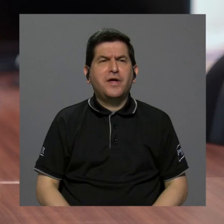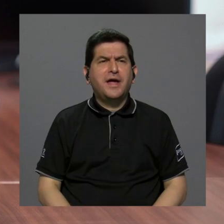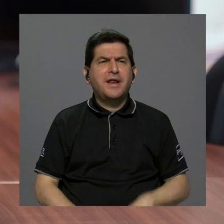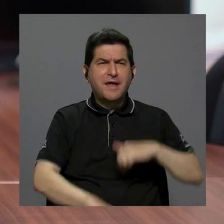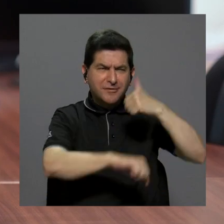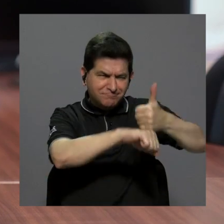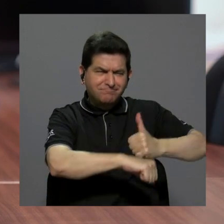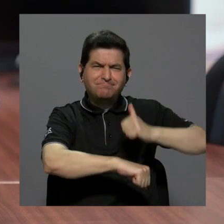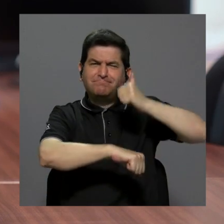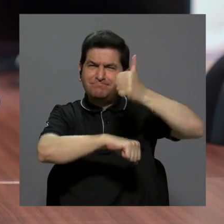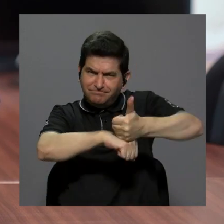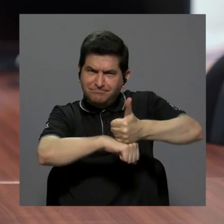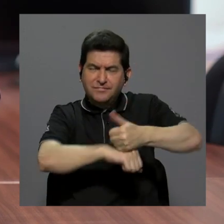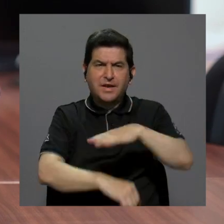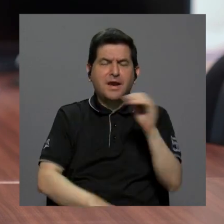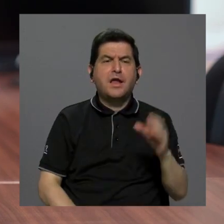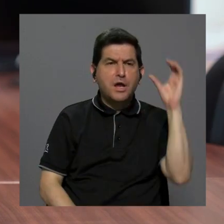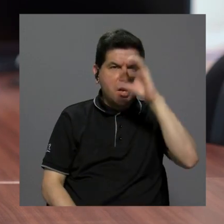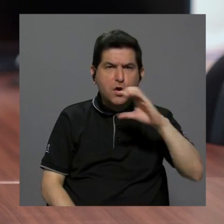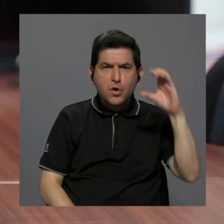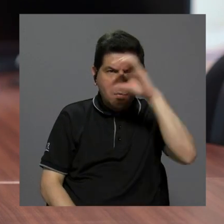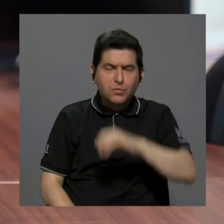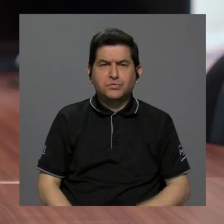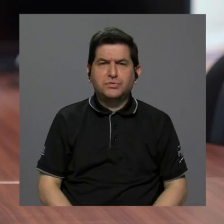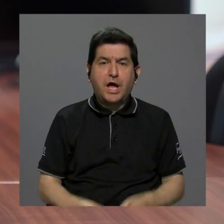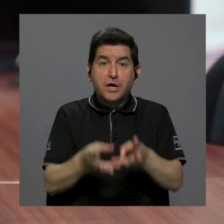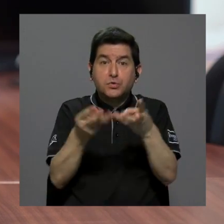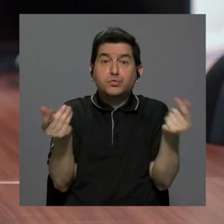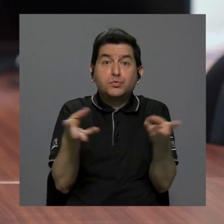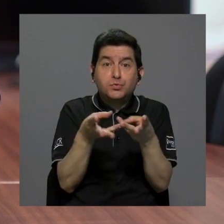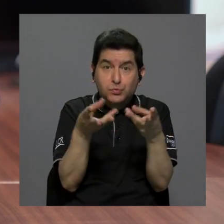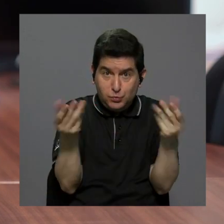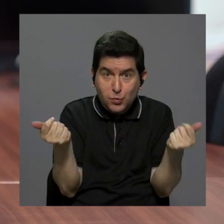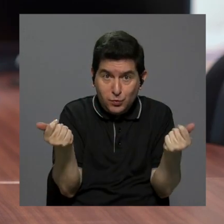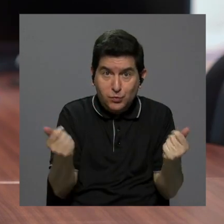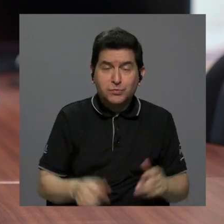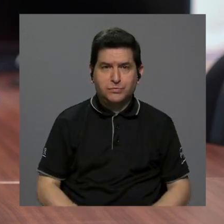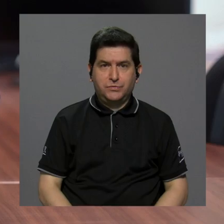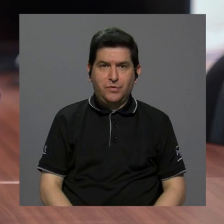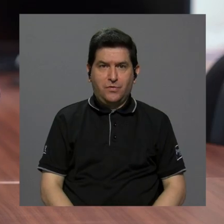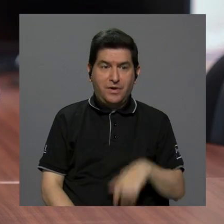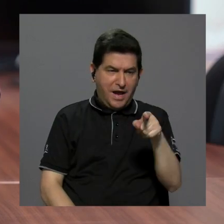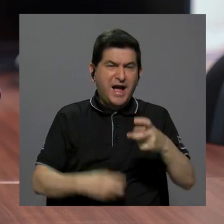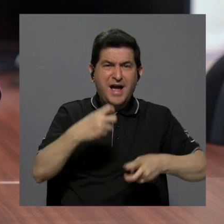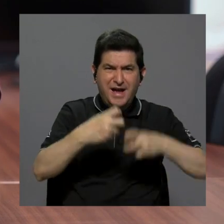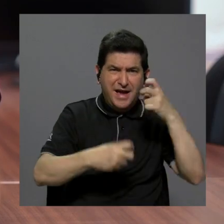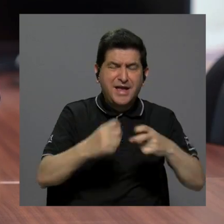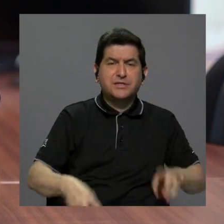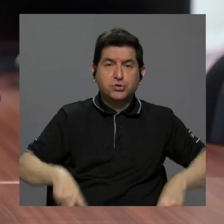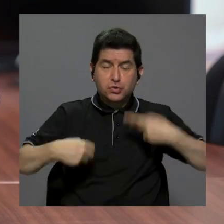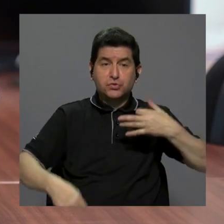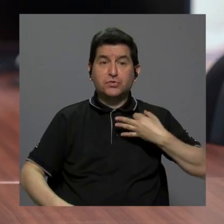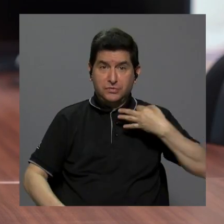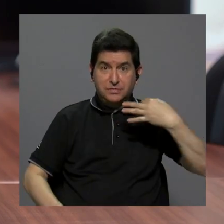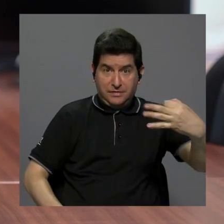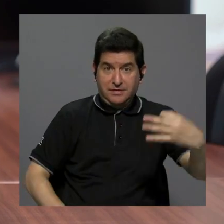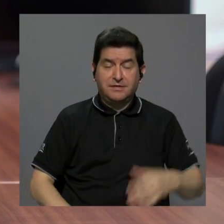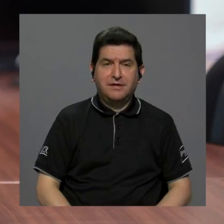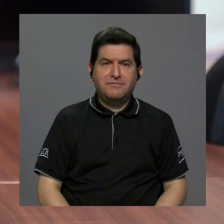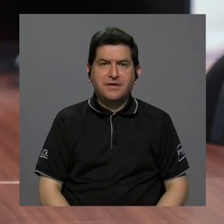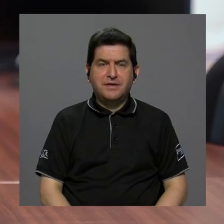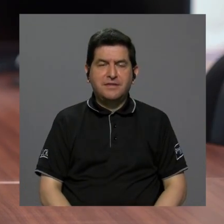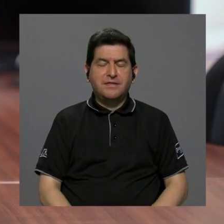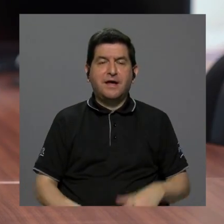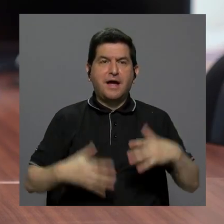forma determinar y buscarle soluciones a problemas de la vida real,